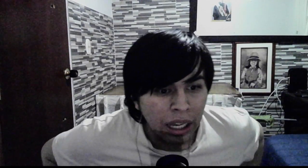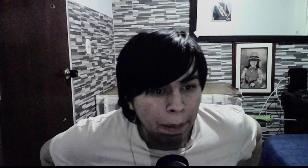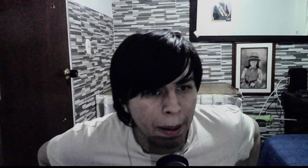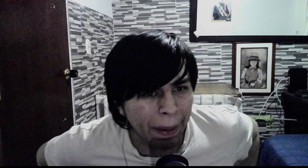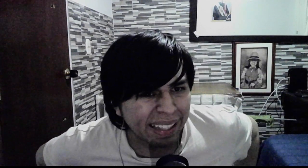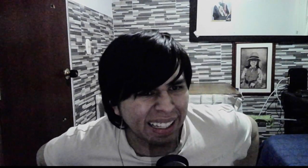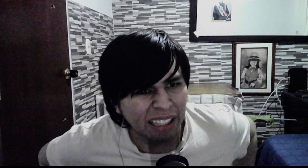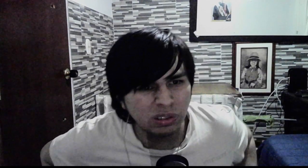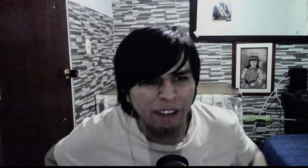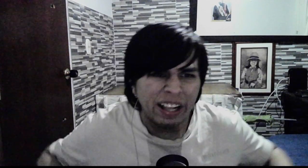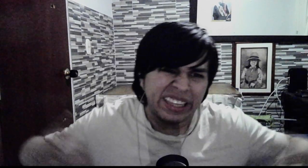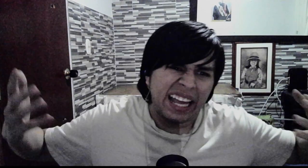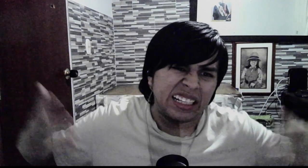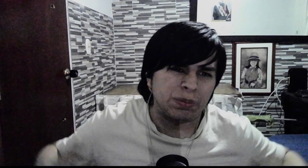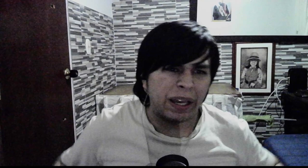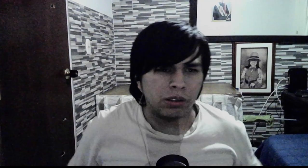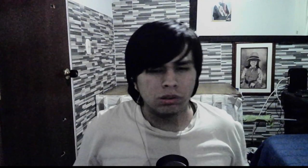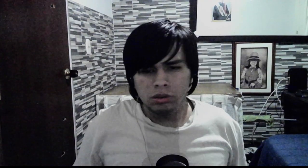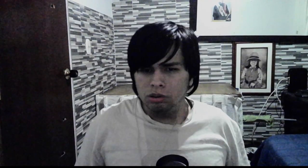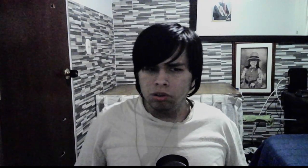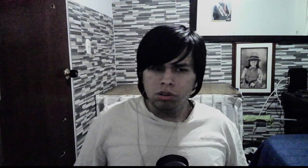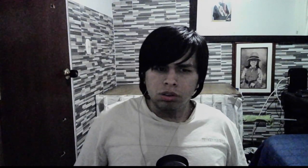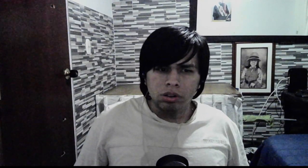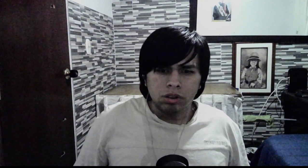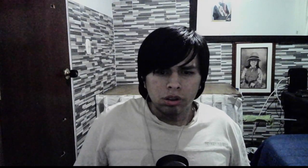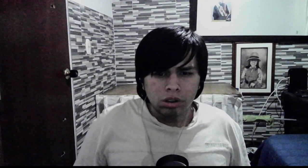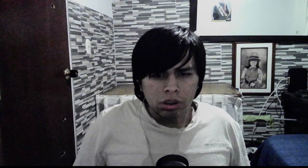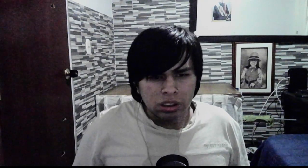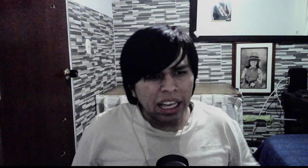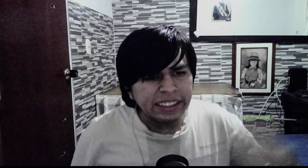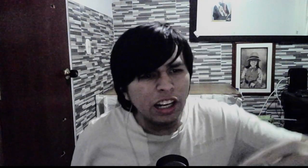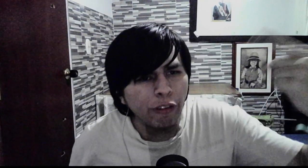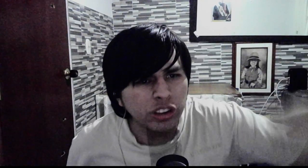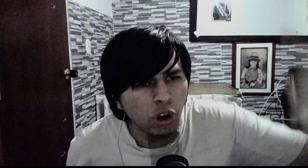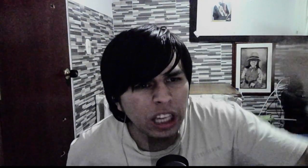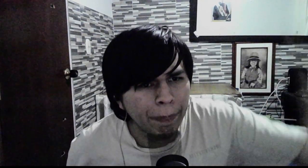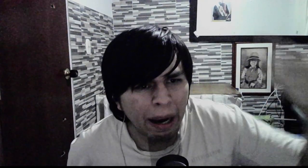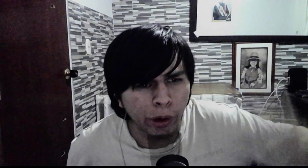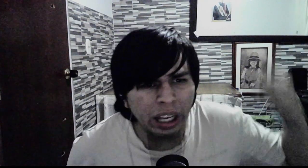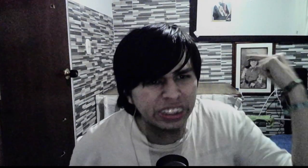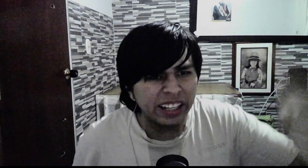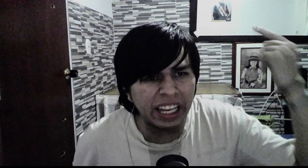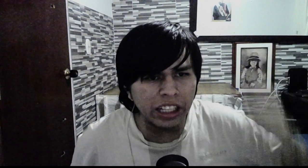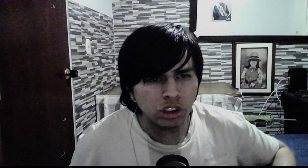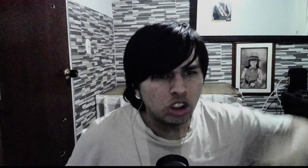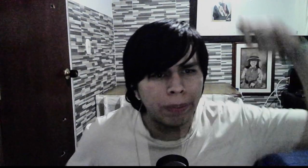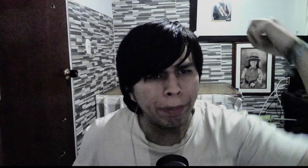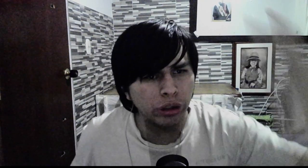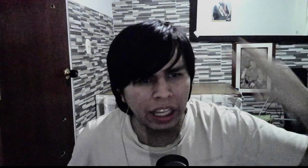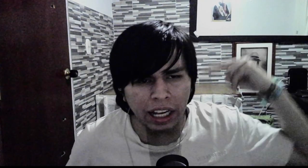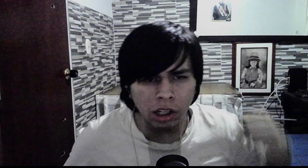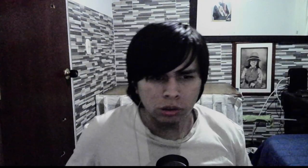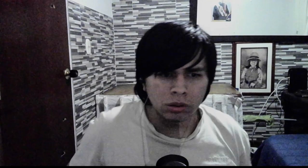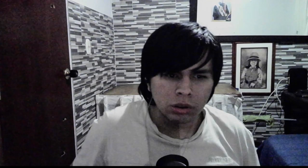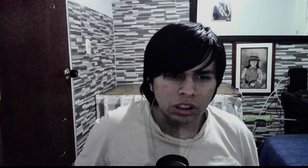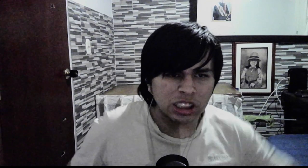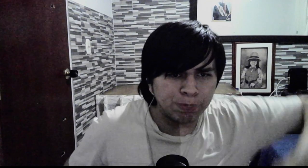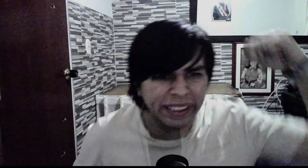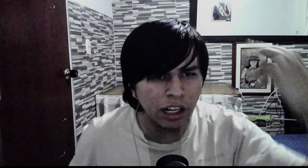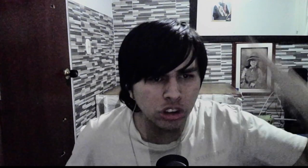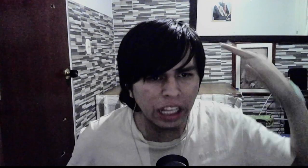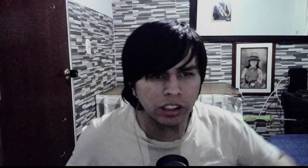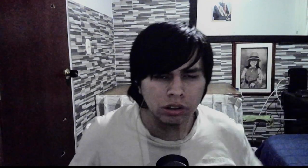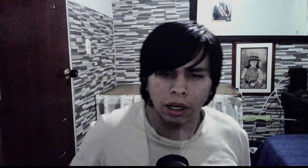oposición me parece que es una falta de respeto esta gente no fue escogida para violentar derechos sino para protegerlos